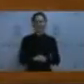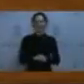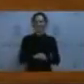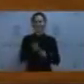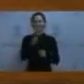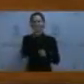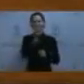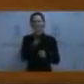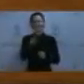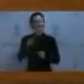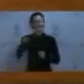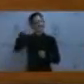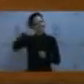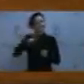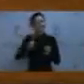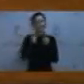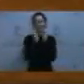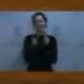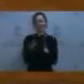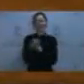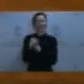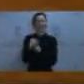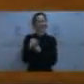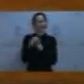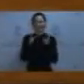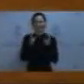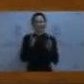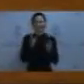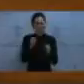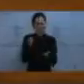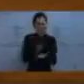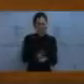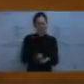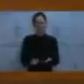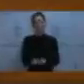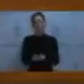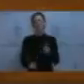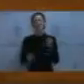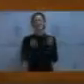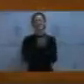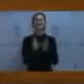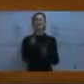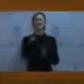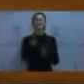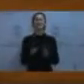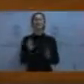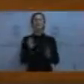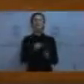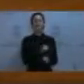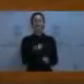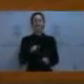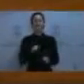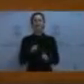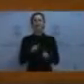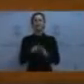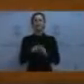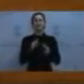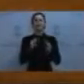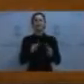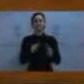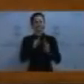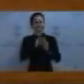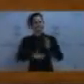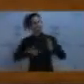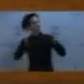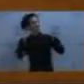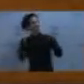encima empeora la situación preexistente regulada por la Ley de Montes estatal y su reglamento de desarrollo. Manda